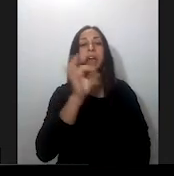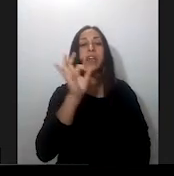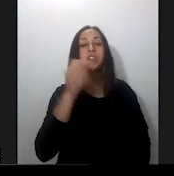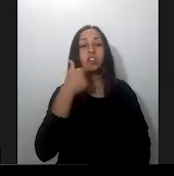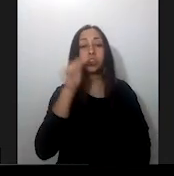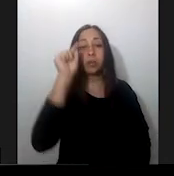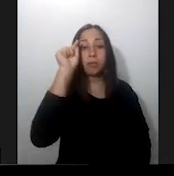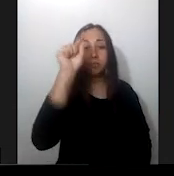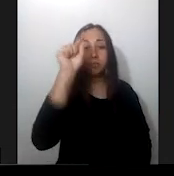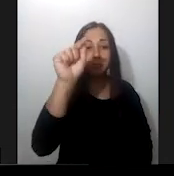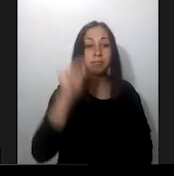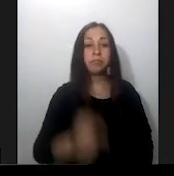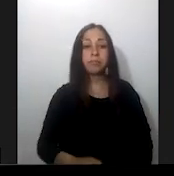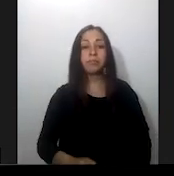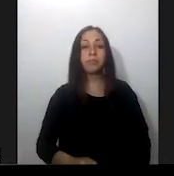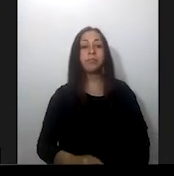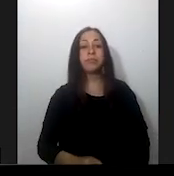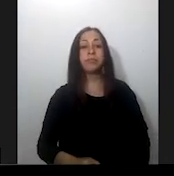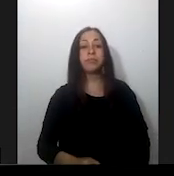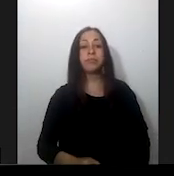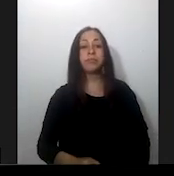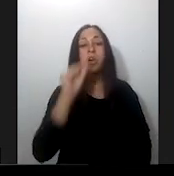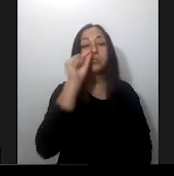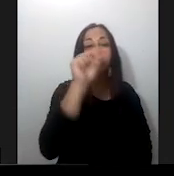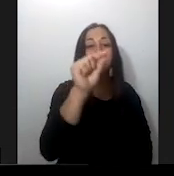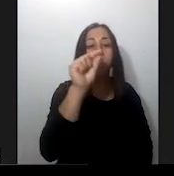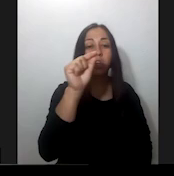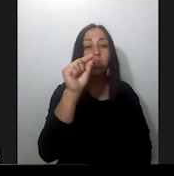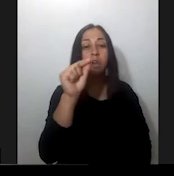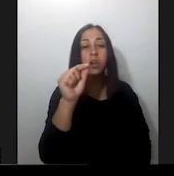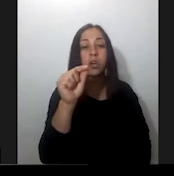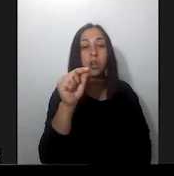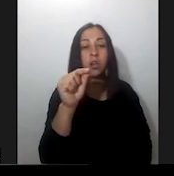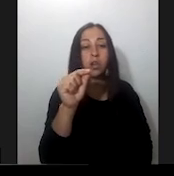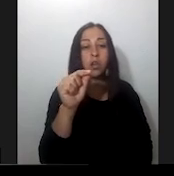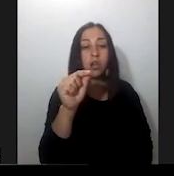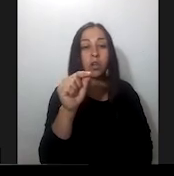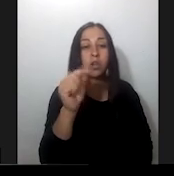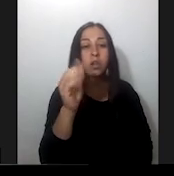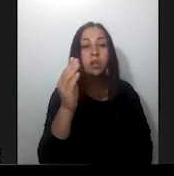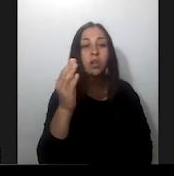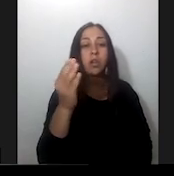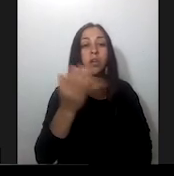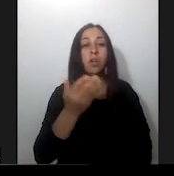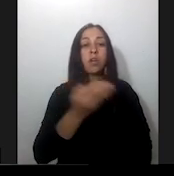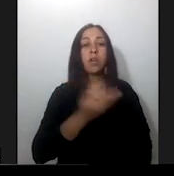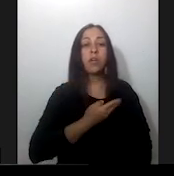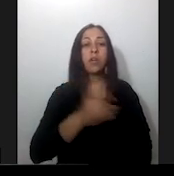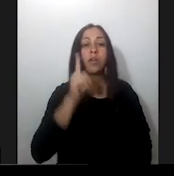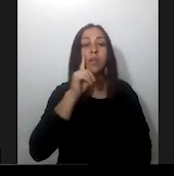Vamos a ir a datos. Vamos a ir a datos. Y tenemos la opción de quitar